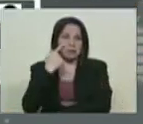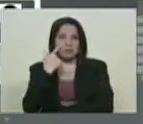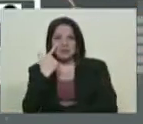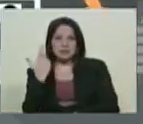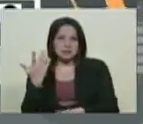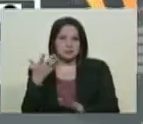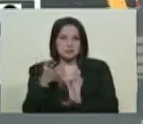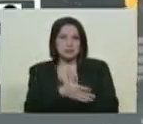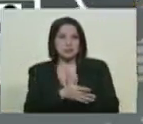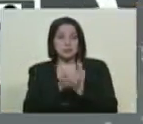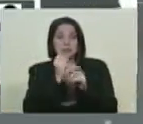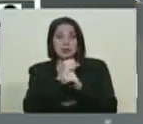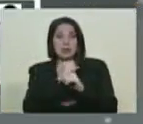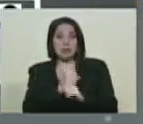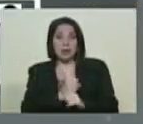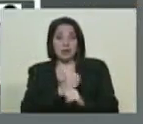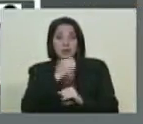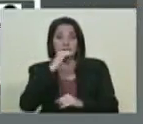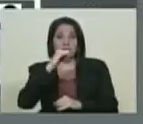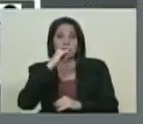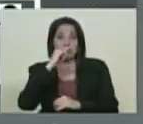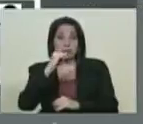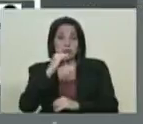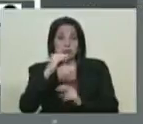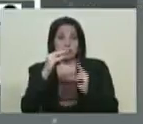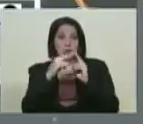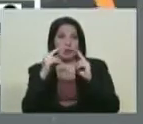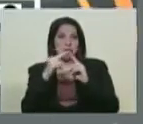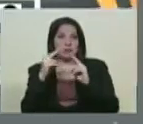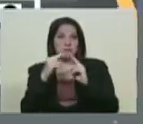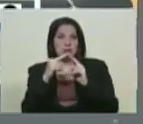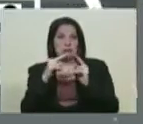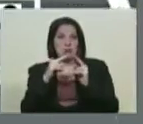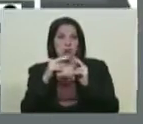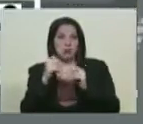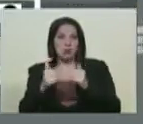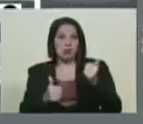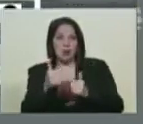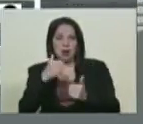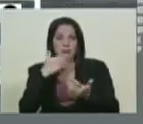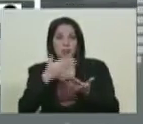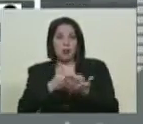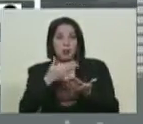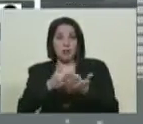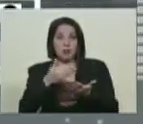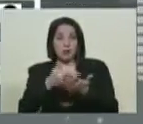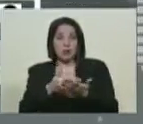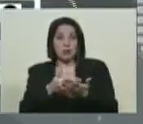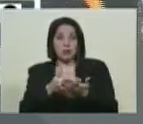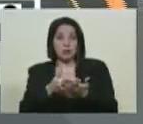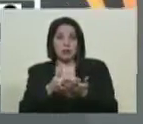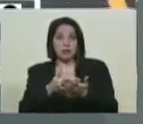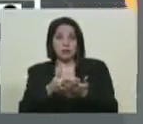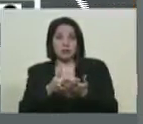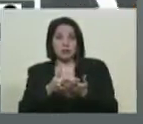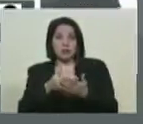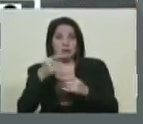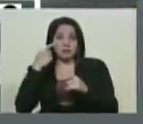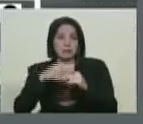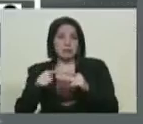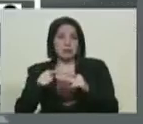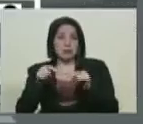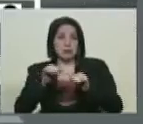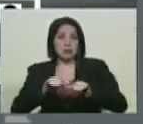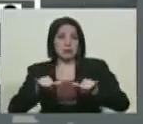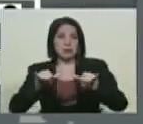a la espera de estas declaraciones para conocer cuáles fueron también los planteamientos de cada uno de los representantes de